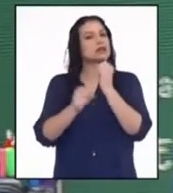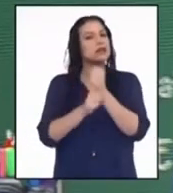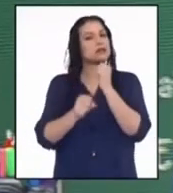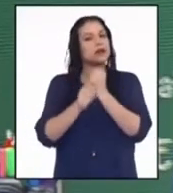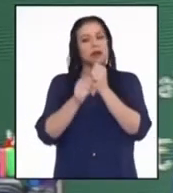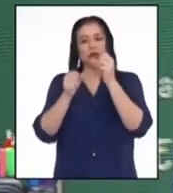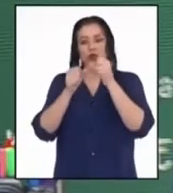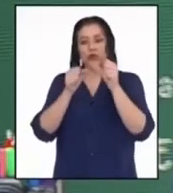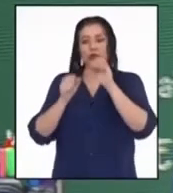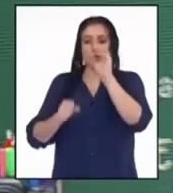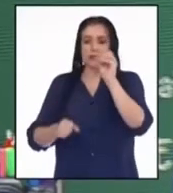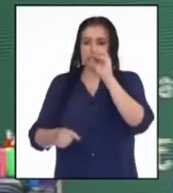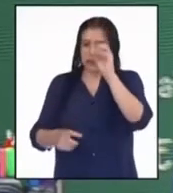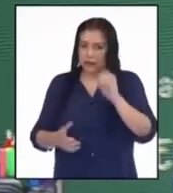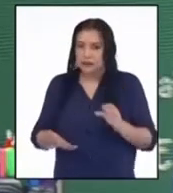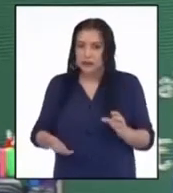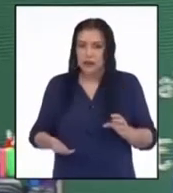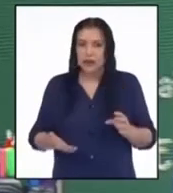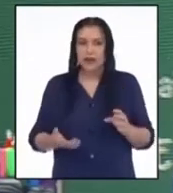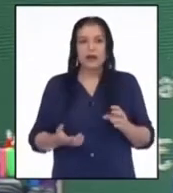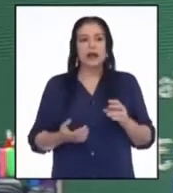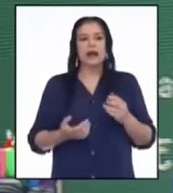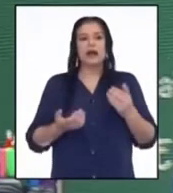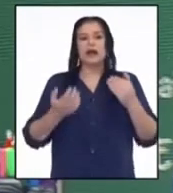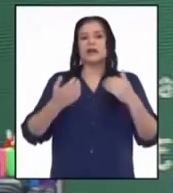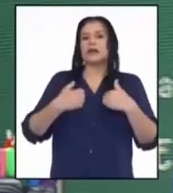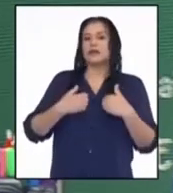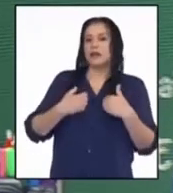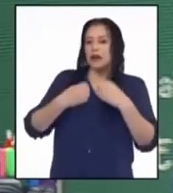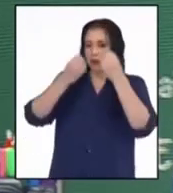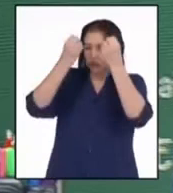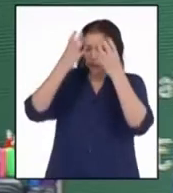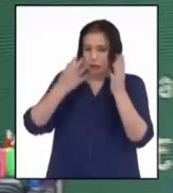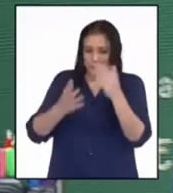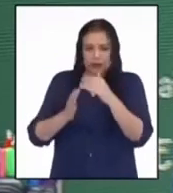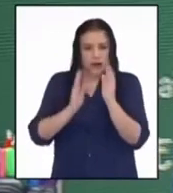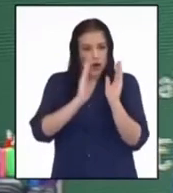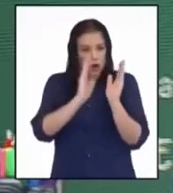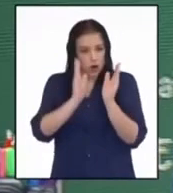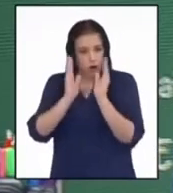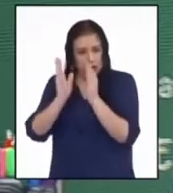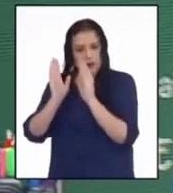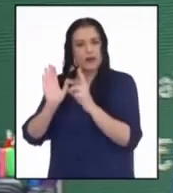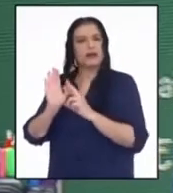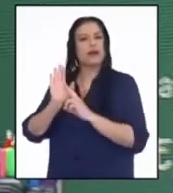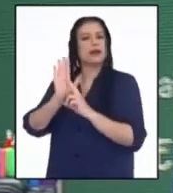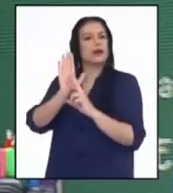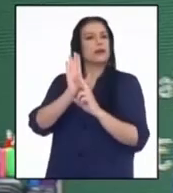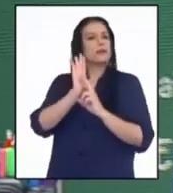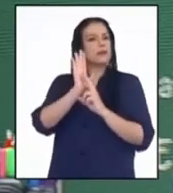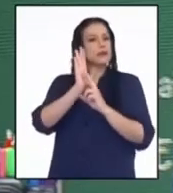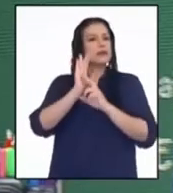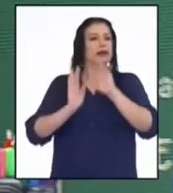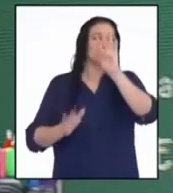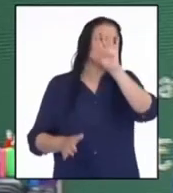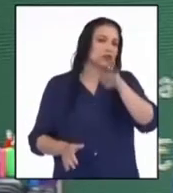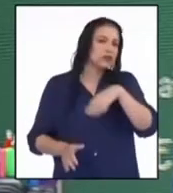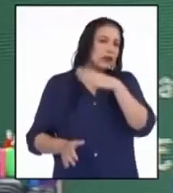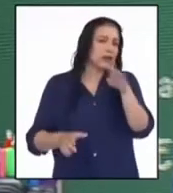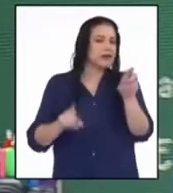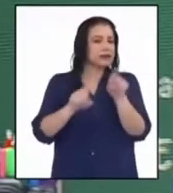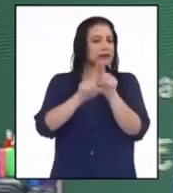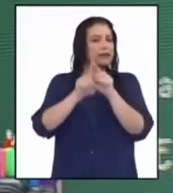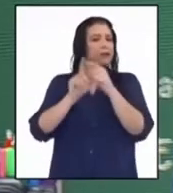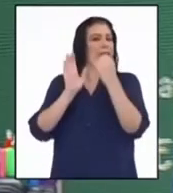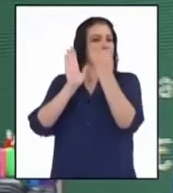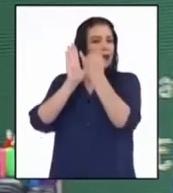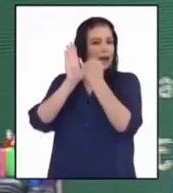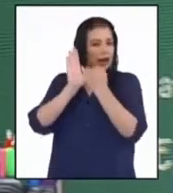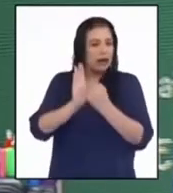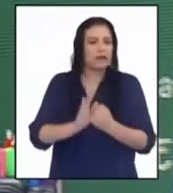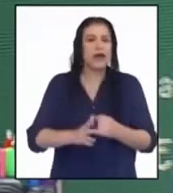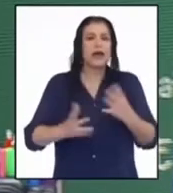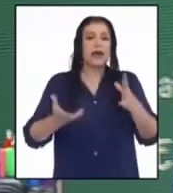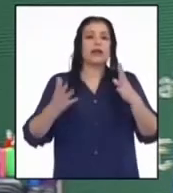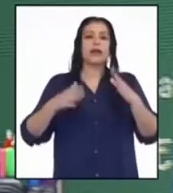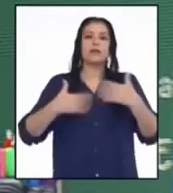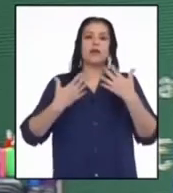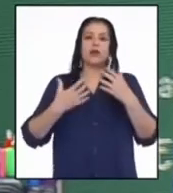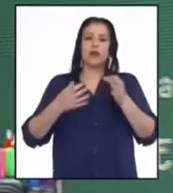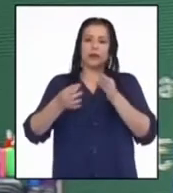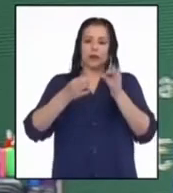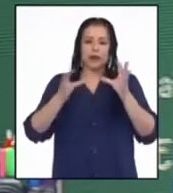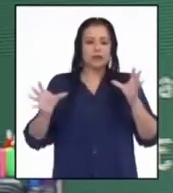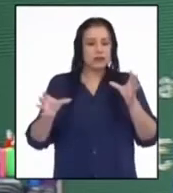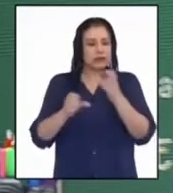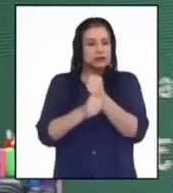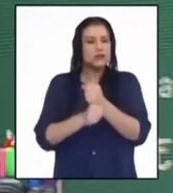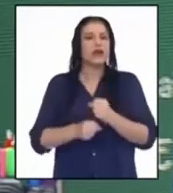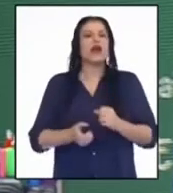datos estadísticos, es decir, recoger los datos, organizarlos y representarlos a través de tablas y gráficos y a sacar conclusiones con la